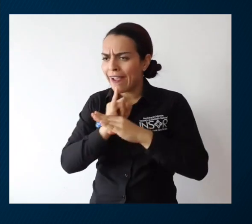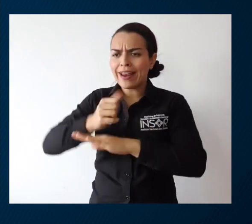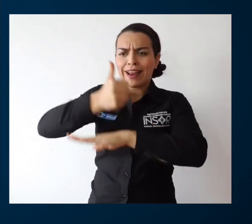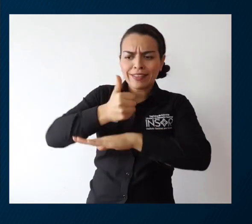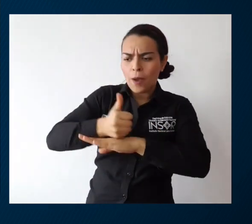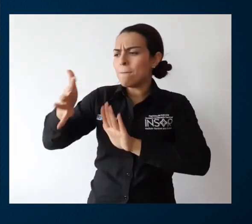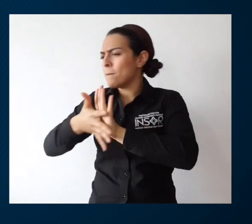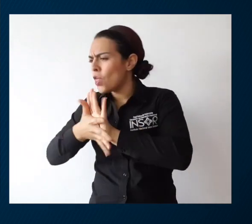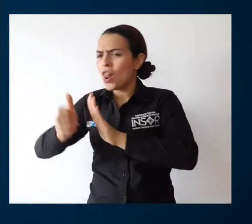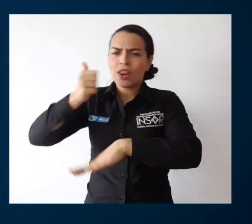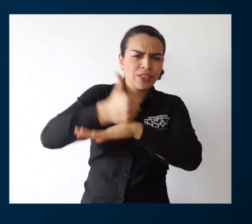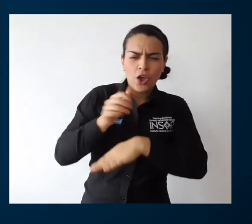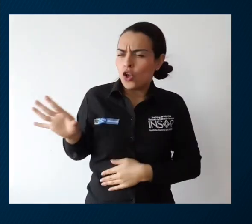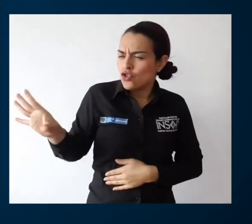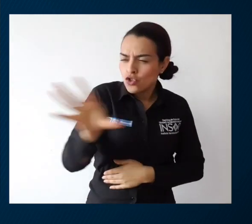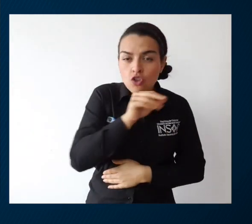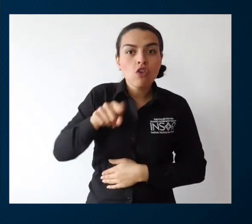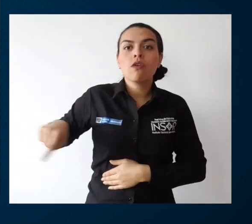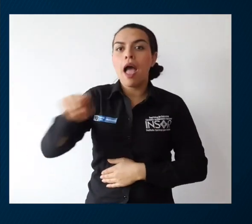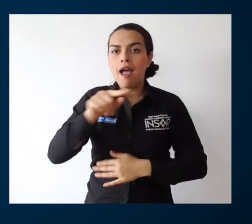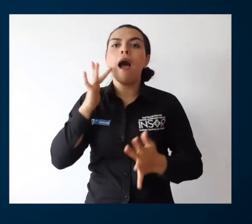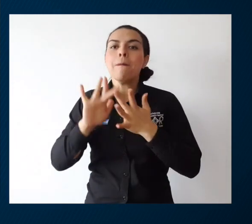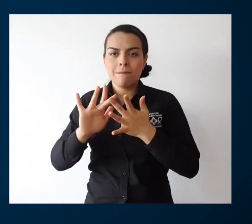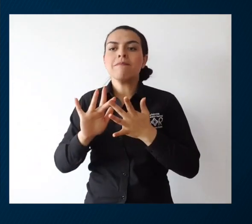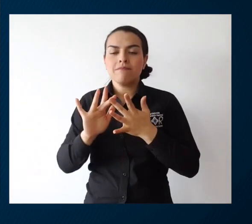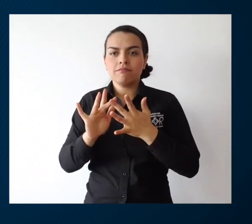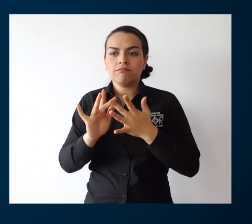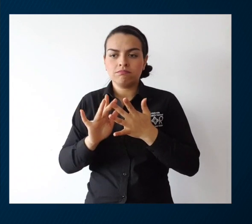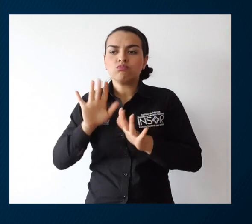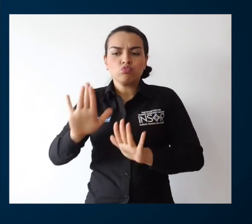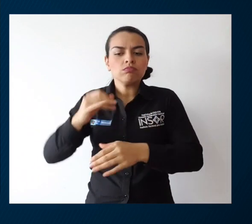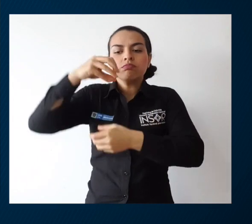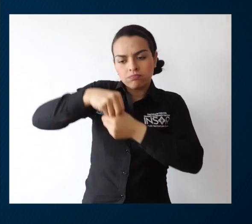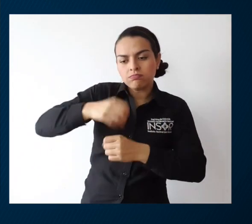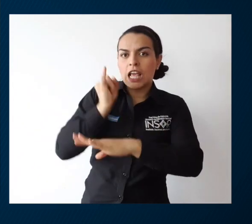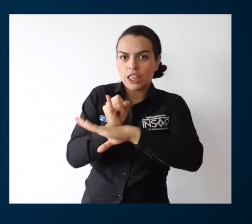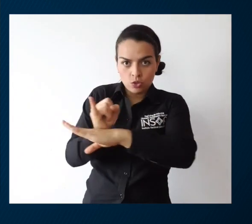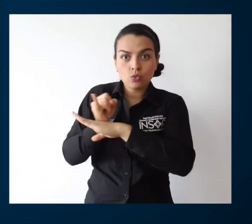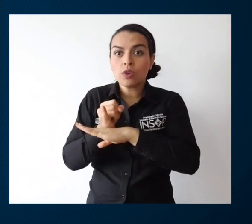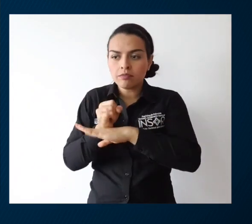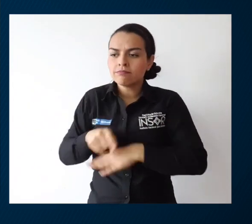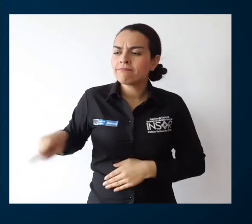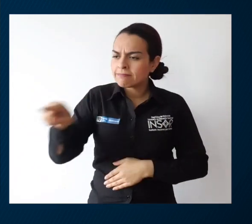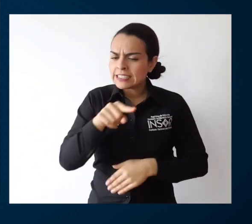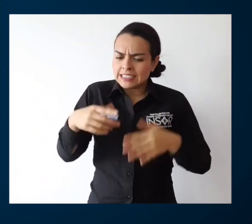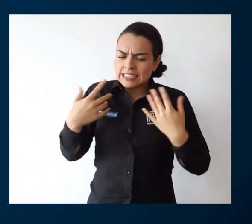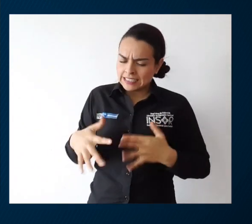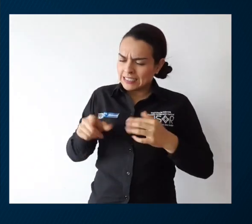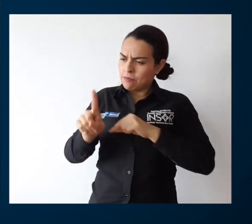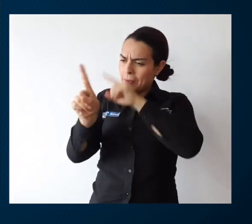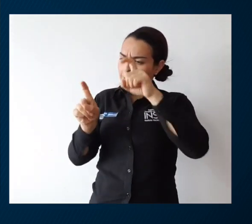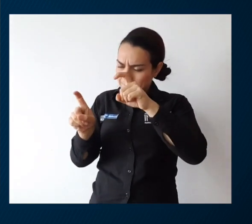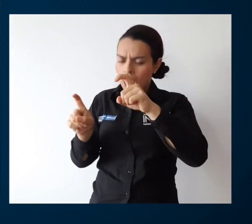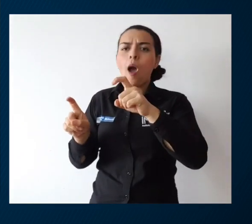rectores, con los docentes, con los modelos, intérpretes de lengua de señas y todo el personal que estaba, digamos, en las instituciones educativas. Y ahí